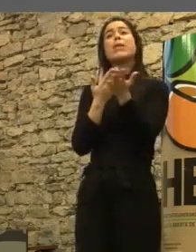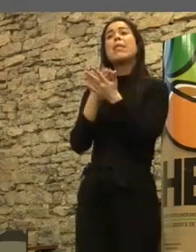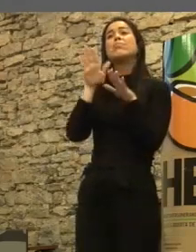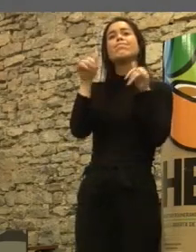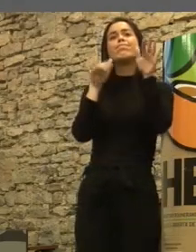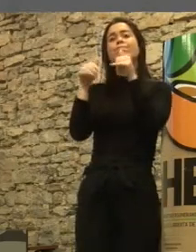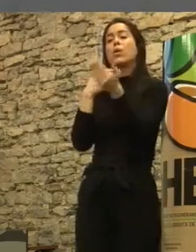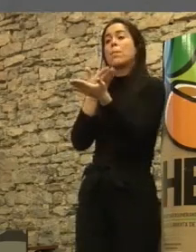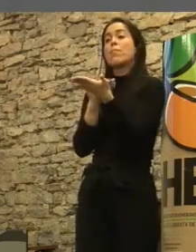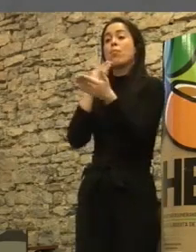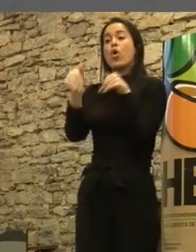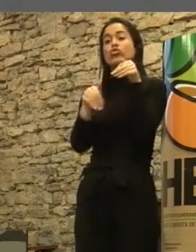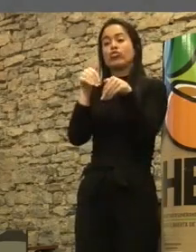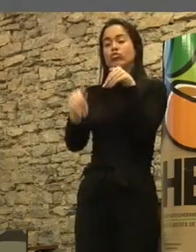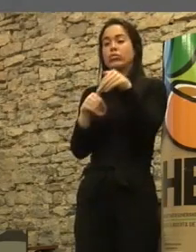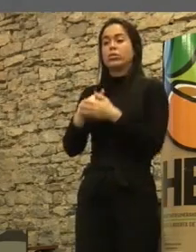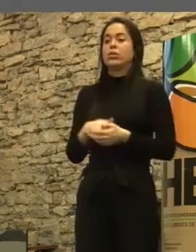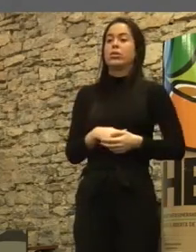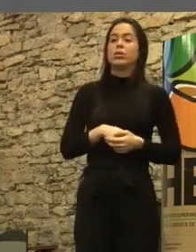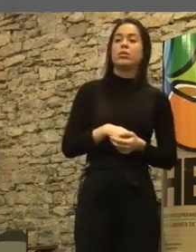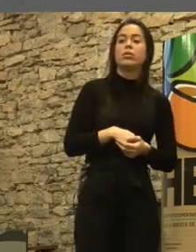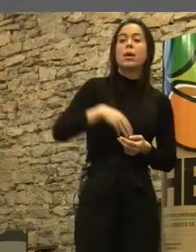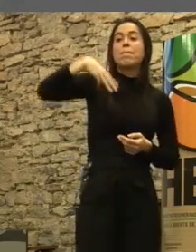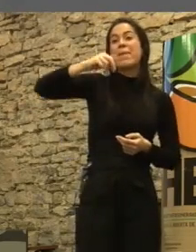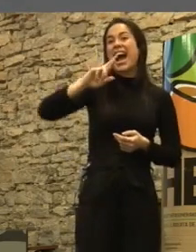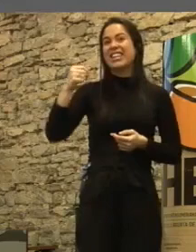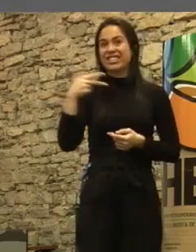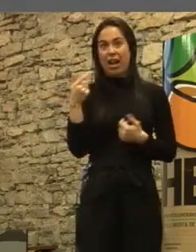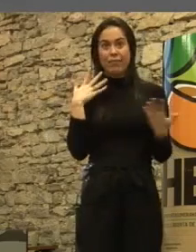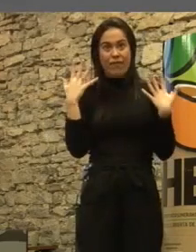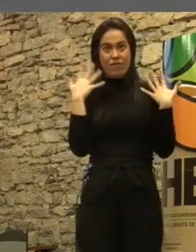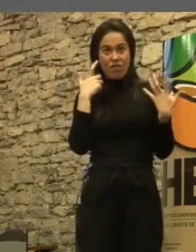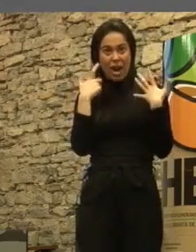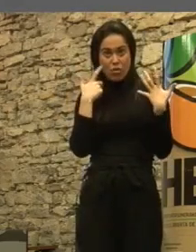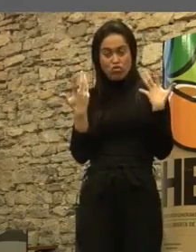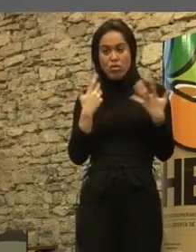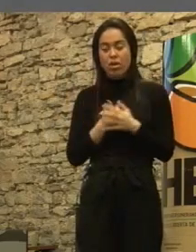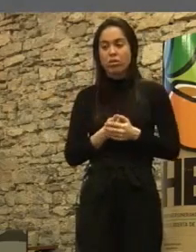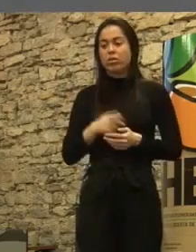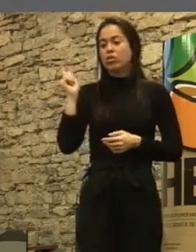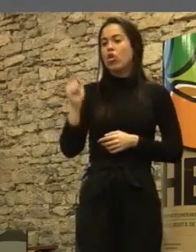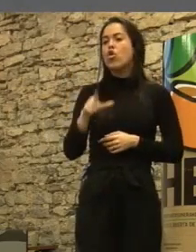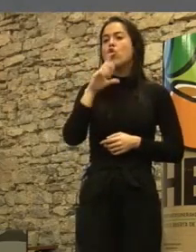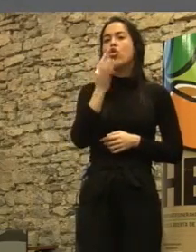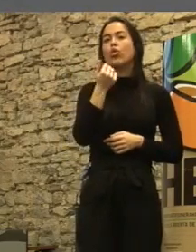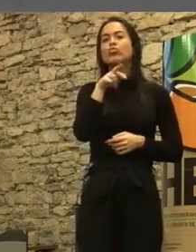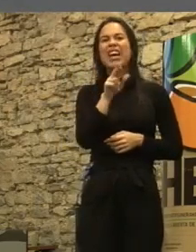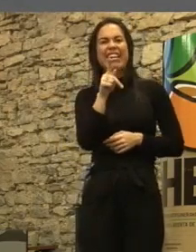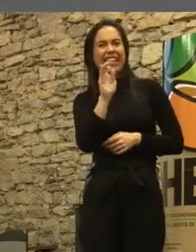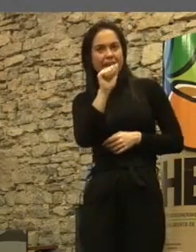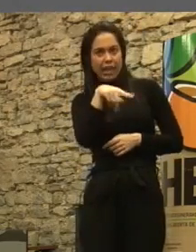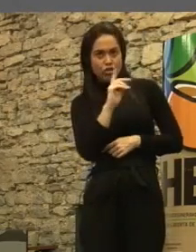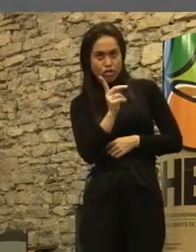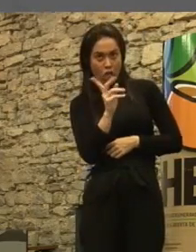De Montgomery a Selma, la famosísima marcha de Montgomery a Selma. No estaba solo Martin Luther King, estaban mujeres excepcionales